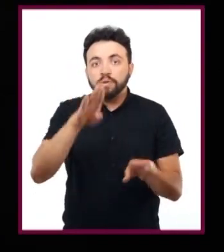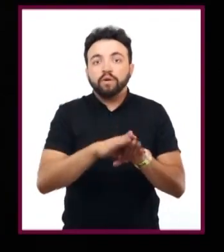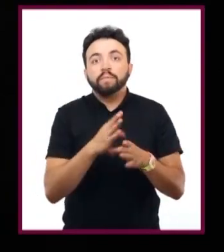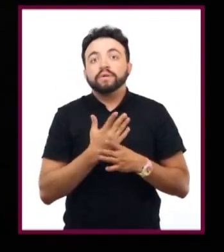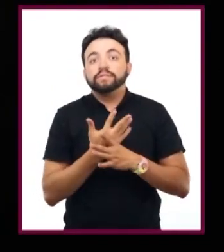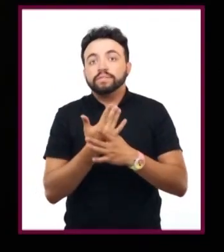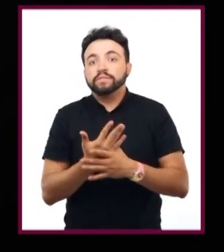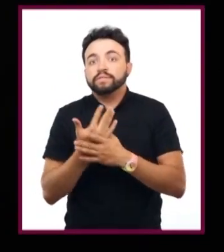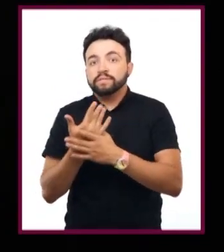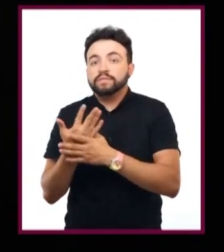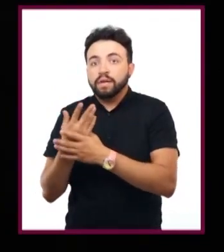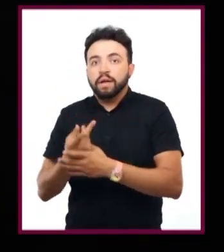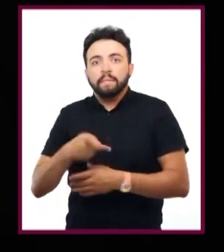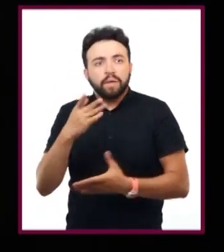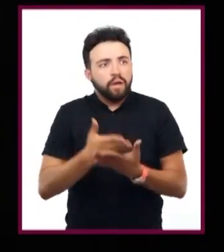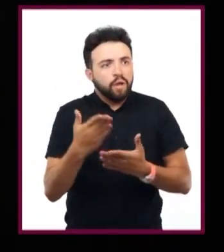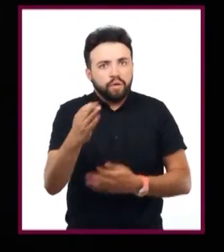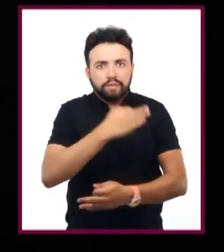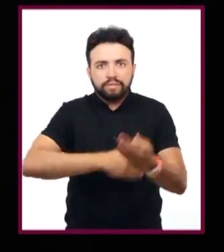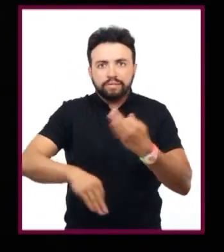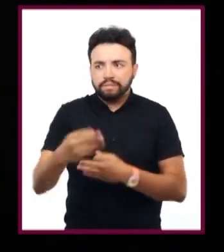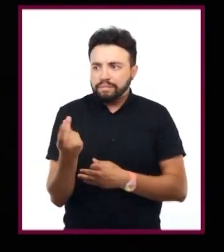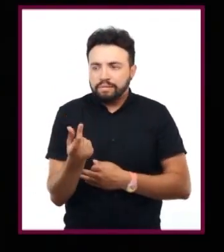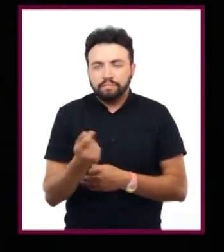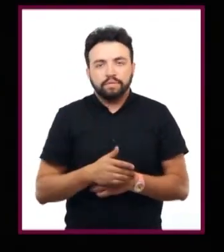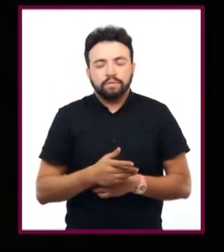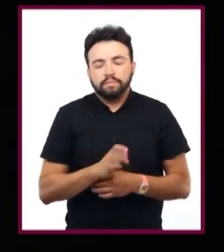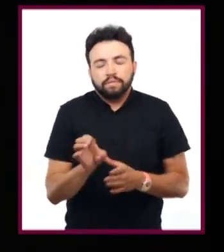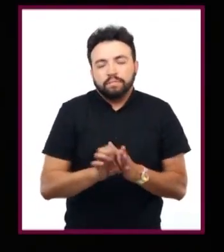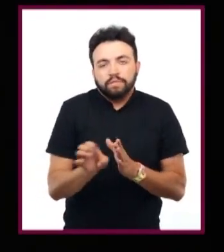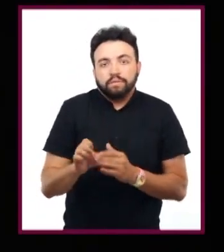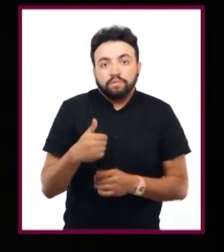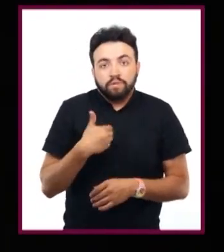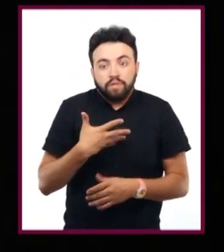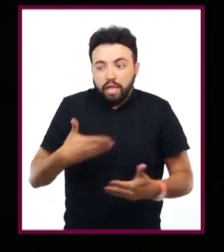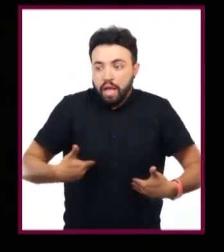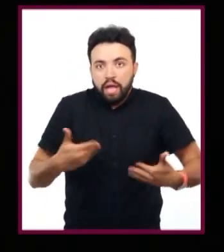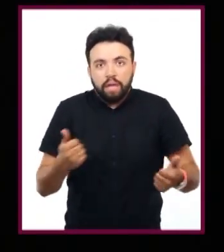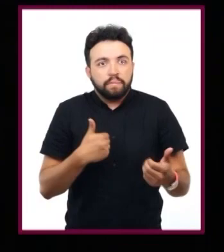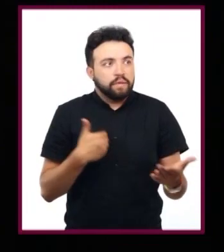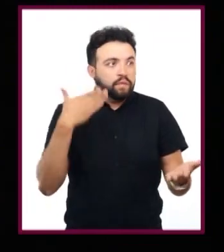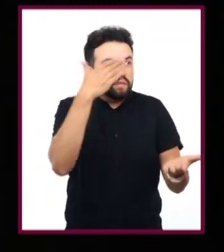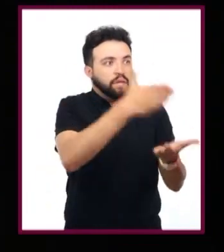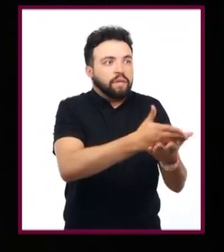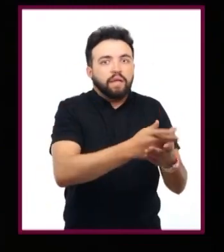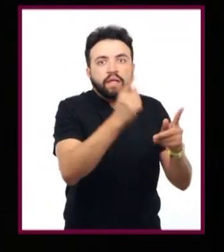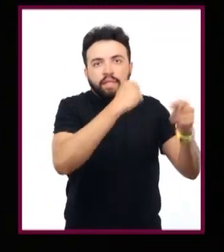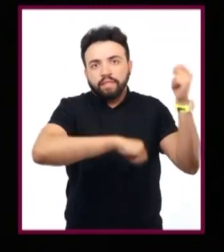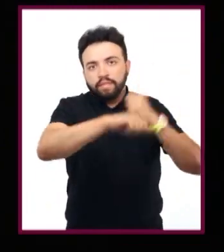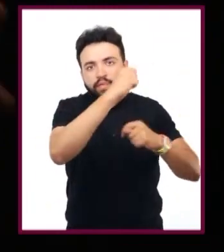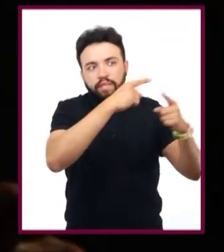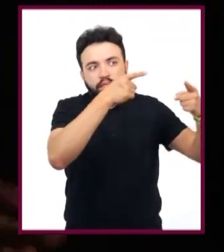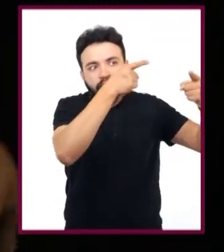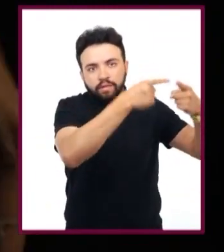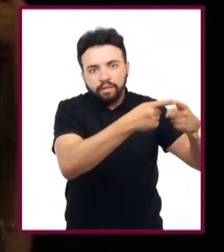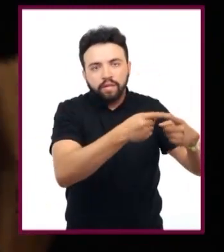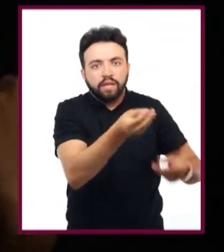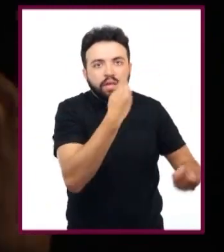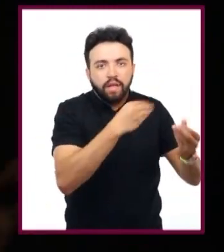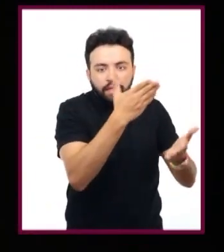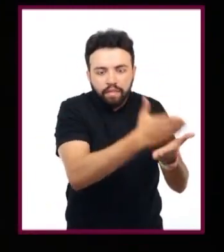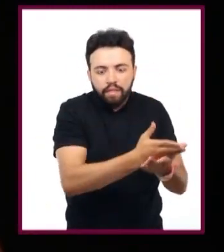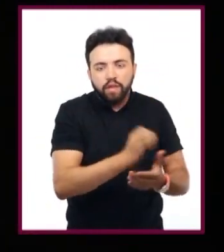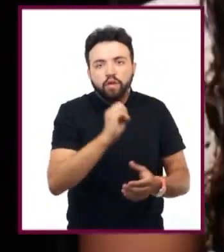a ser pacientes, a saber esperar. Pero ahora todo es rapidísimo. Si tienes hambre, vas a la esquina y en